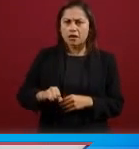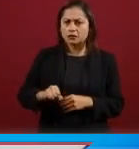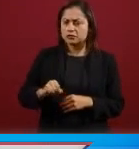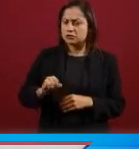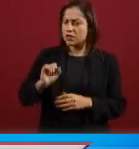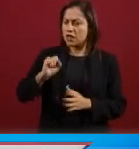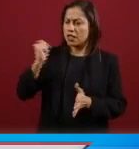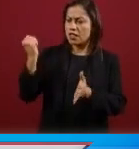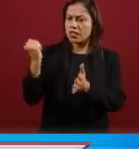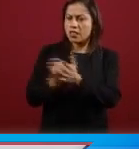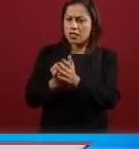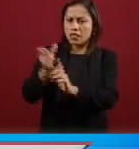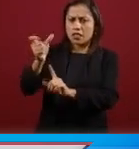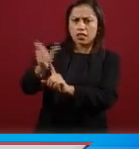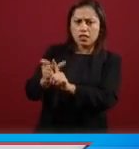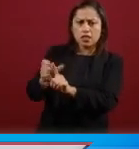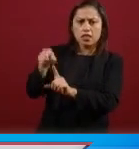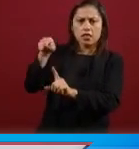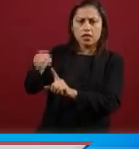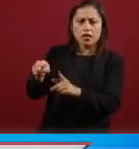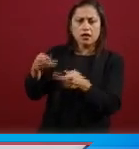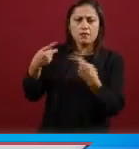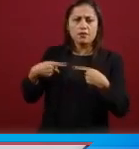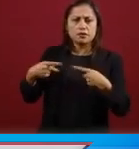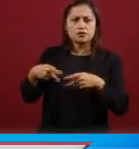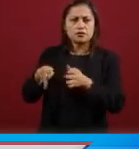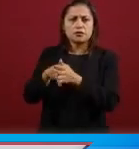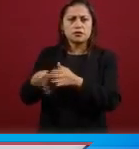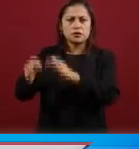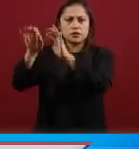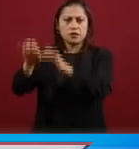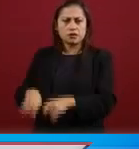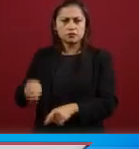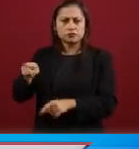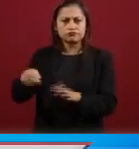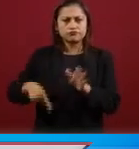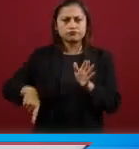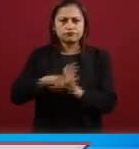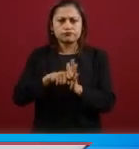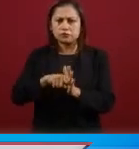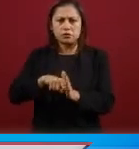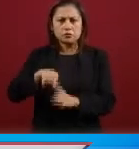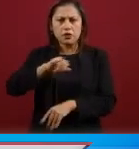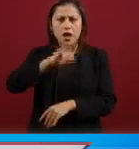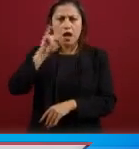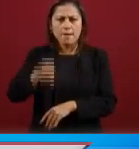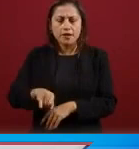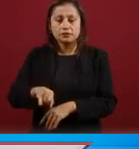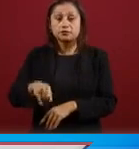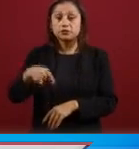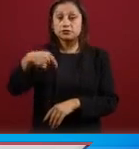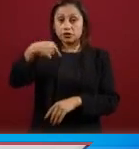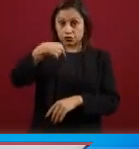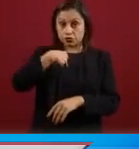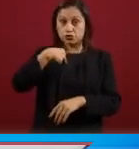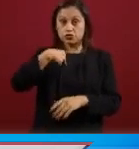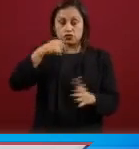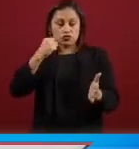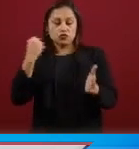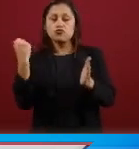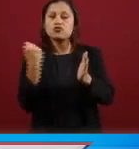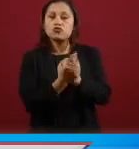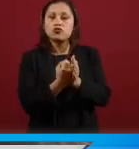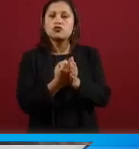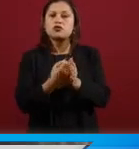presidente refiere que nunca ha utilizado un lenguaje que estigmatice a los periodistas. Su interés es estigmatizar a la corrupción. Anteriormente la prensa